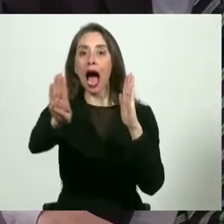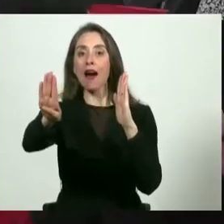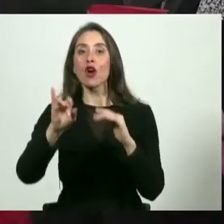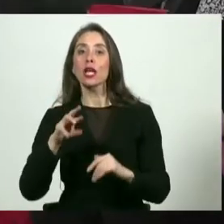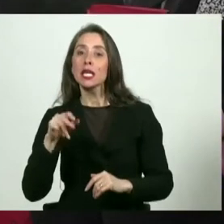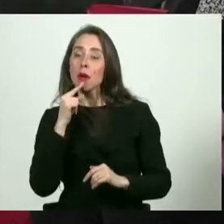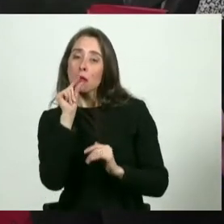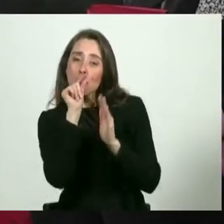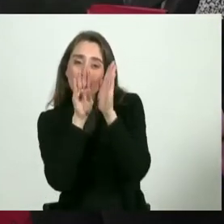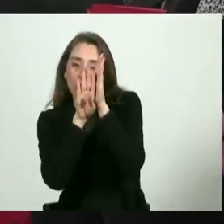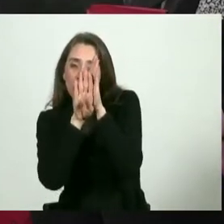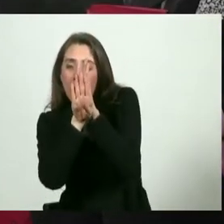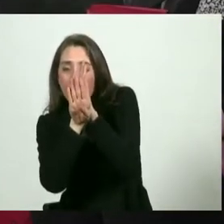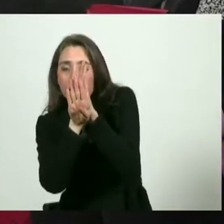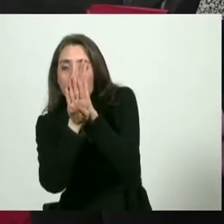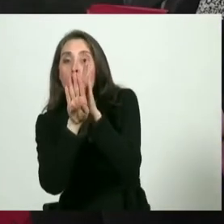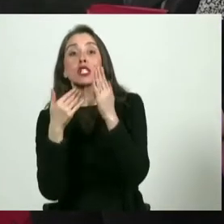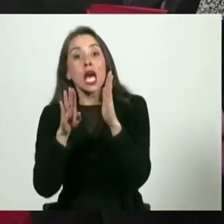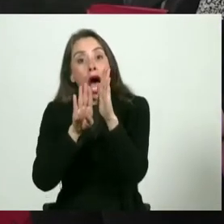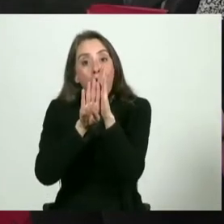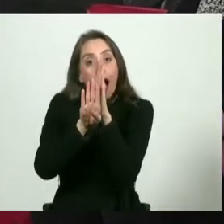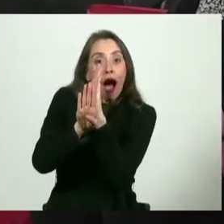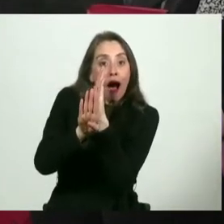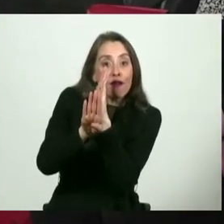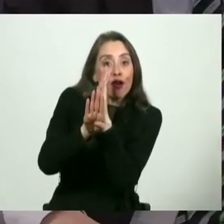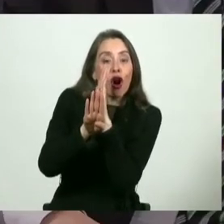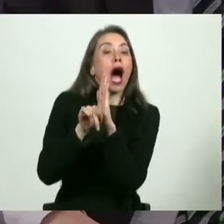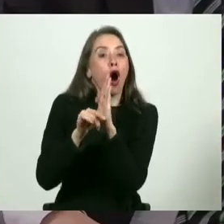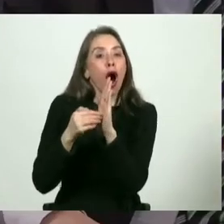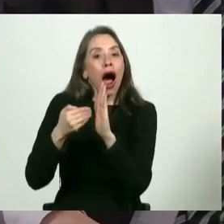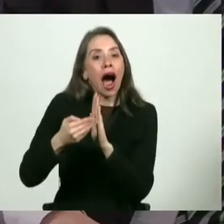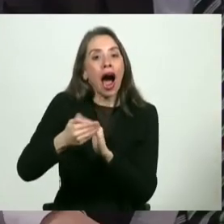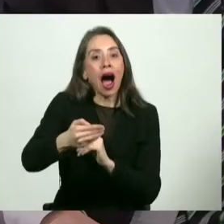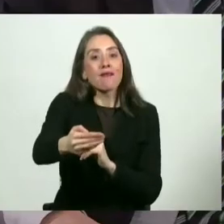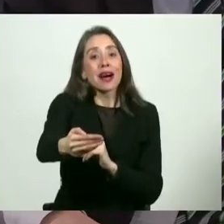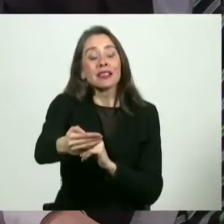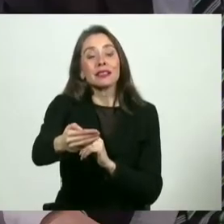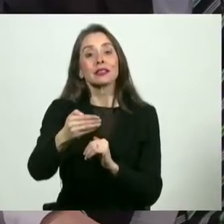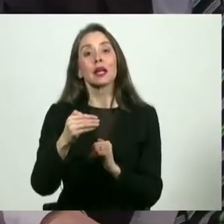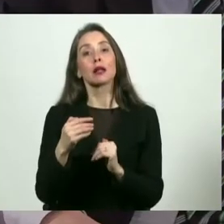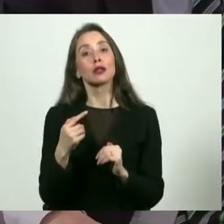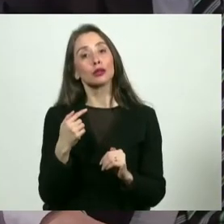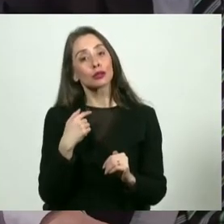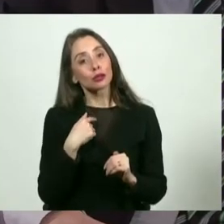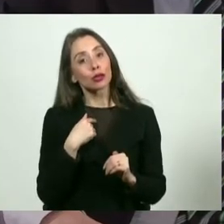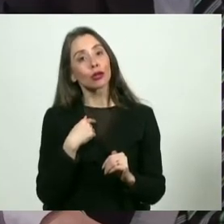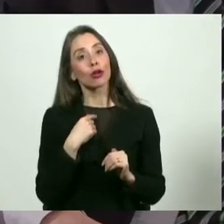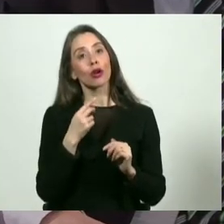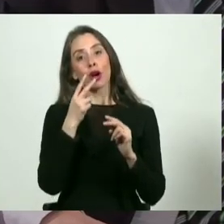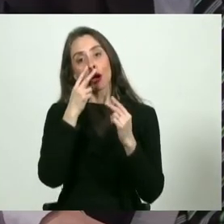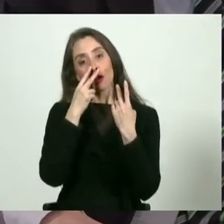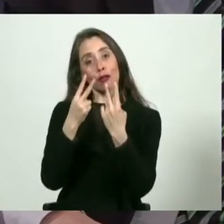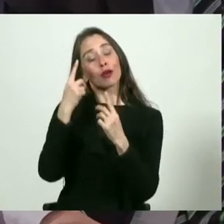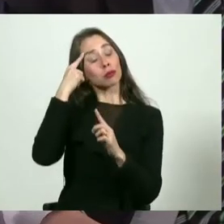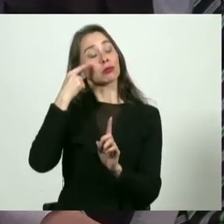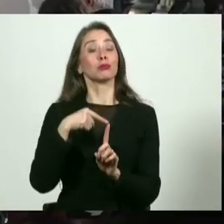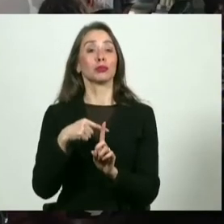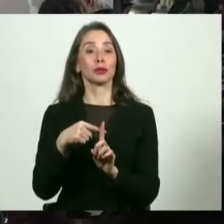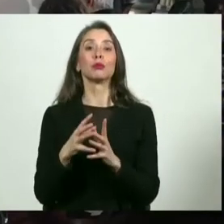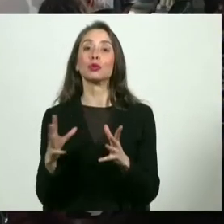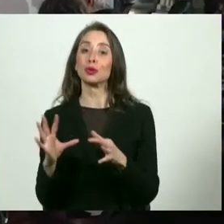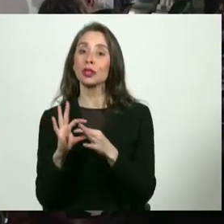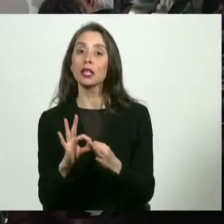brillantes, muchas veces que las perdemos. Entonces, todo ese ámbito que va desde lo más básico, desde la cuna, porque ahí parte, ¿cierto?, hasta los